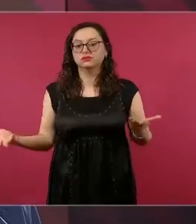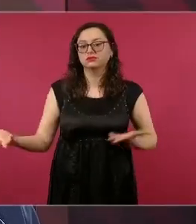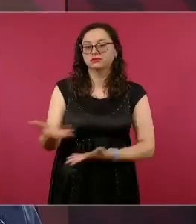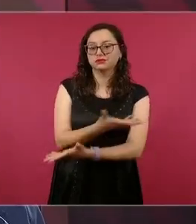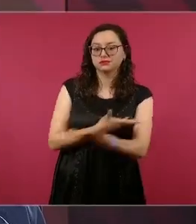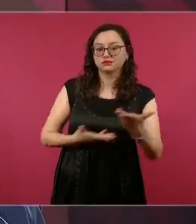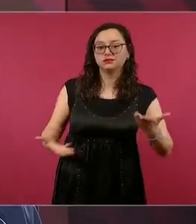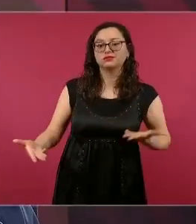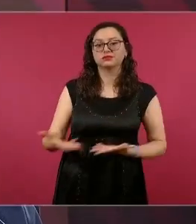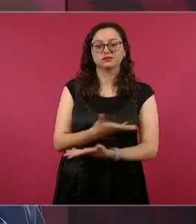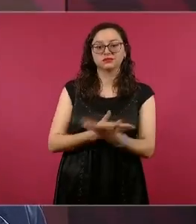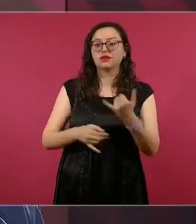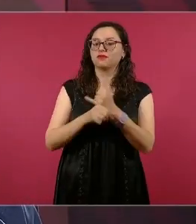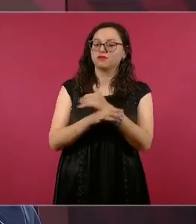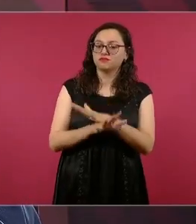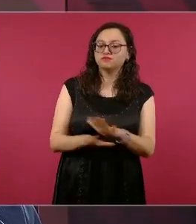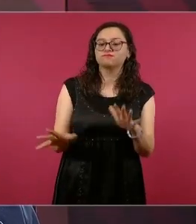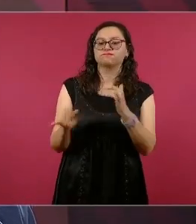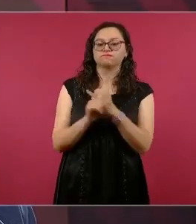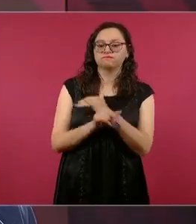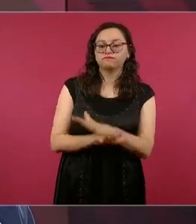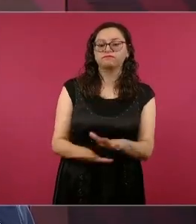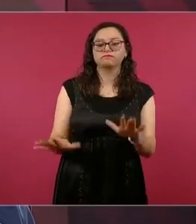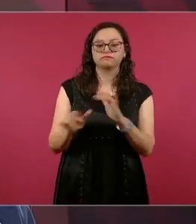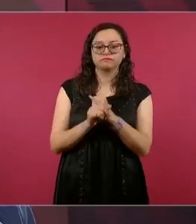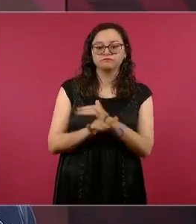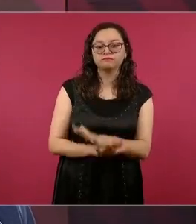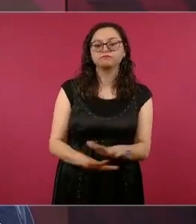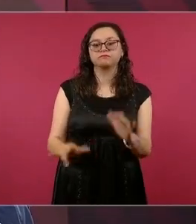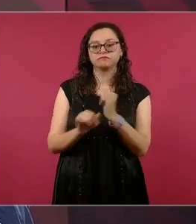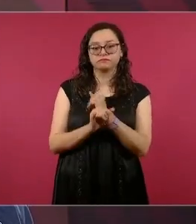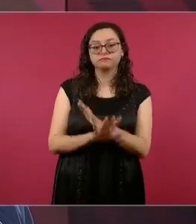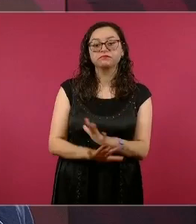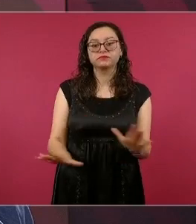circular, para estar informando, informando, informando.